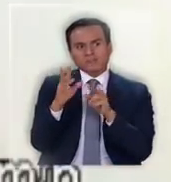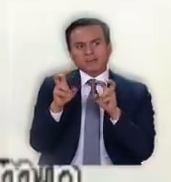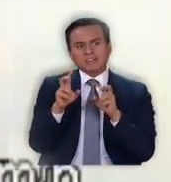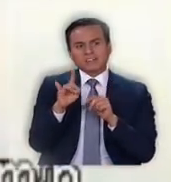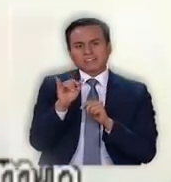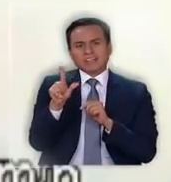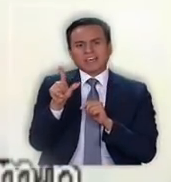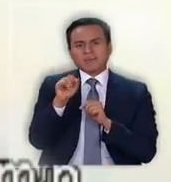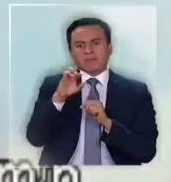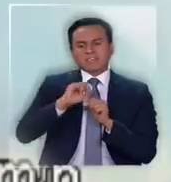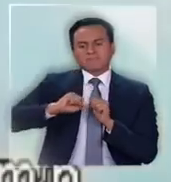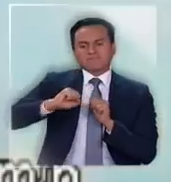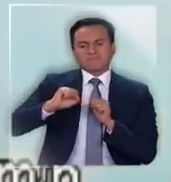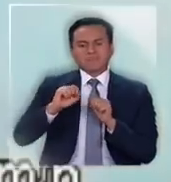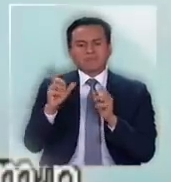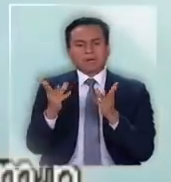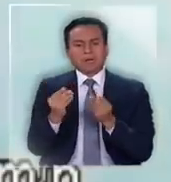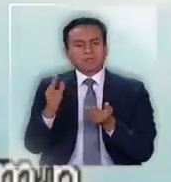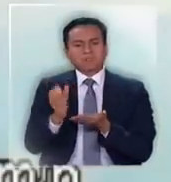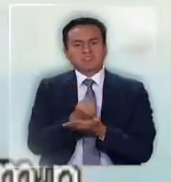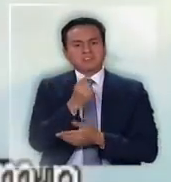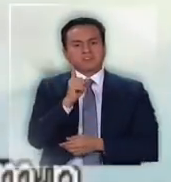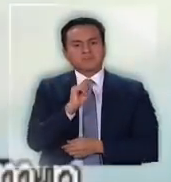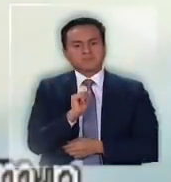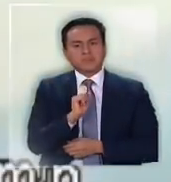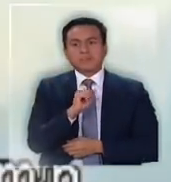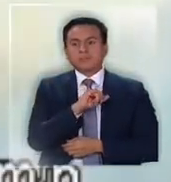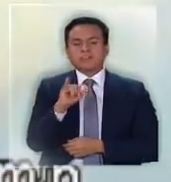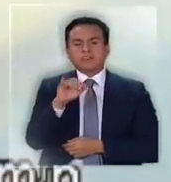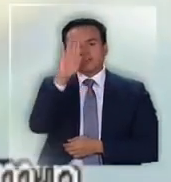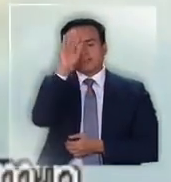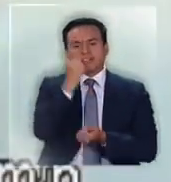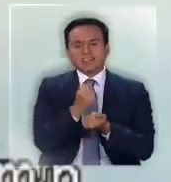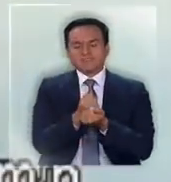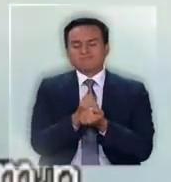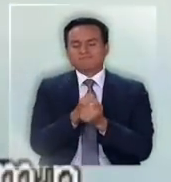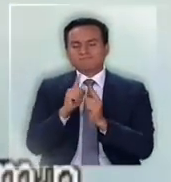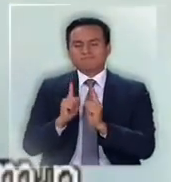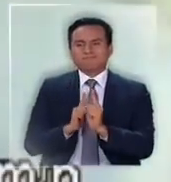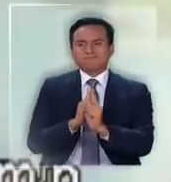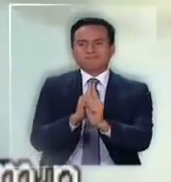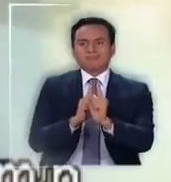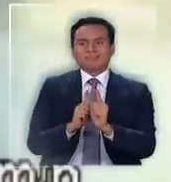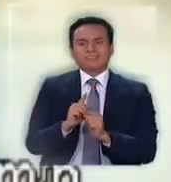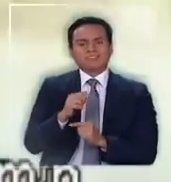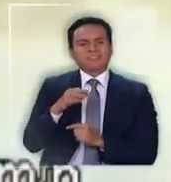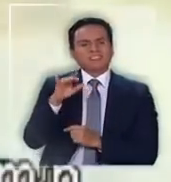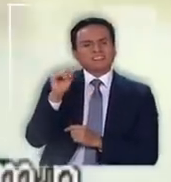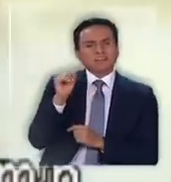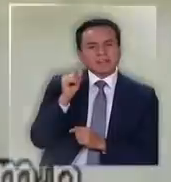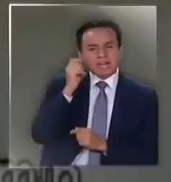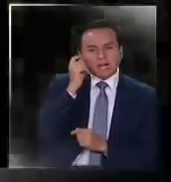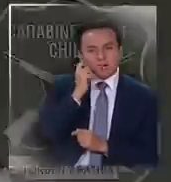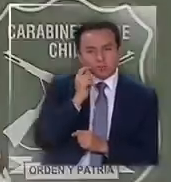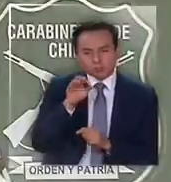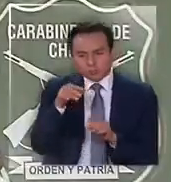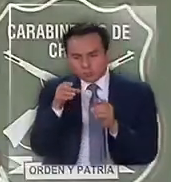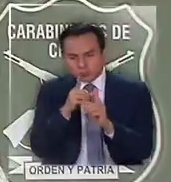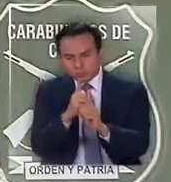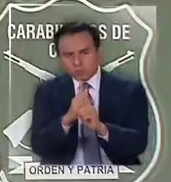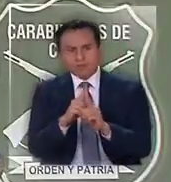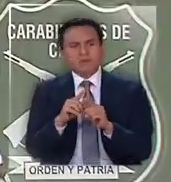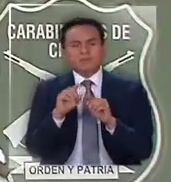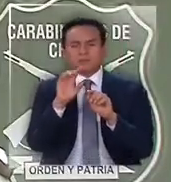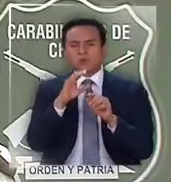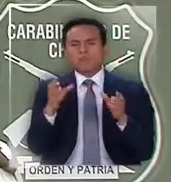señal de GPS, pero que de nada le sirvió. Carabineros les seguía los pasos desde San Bernardo. Estamos en presencia claramente de